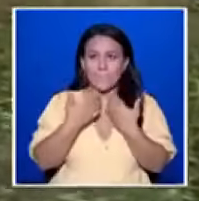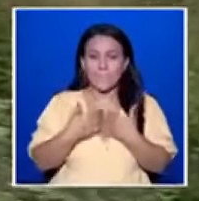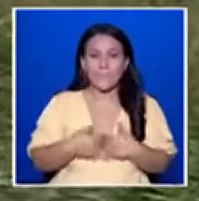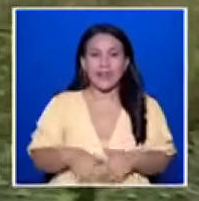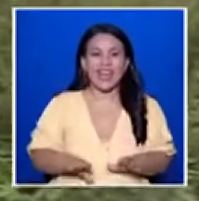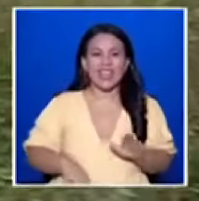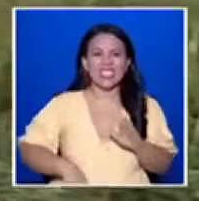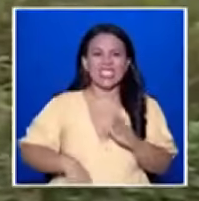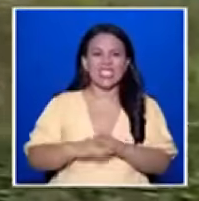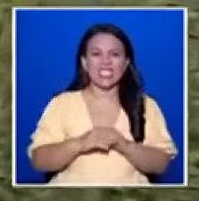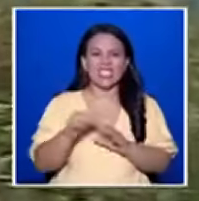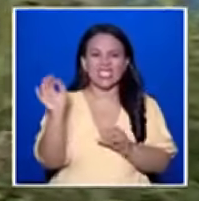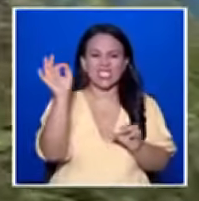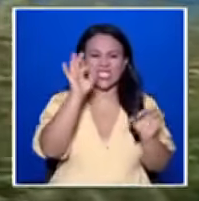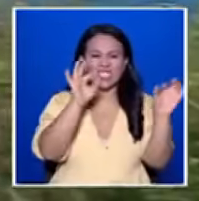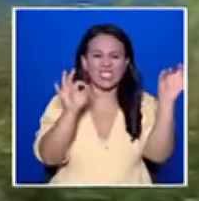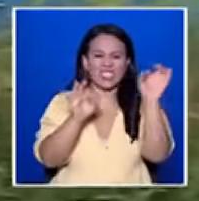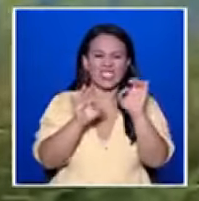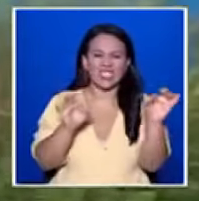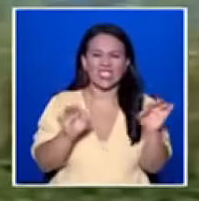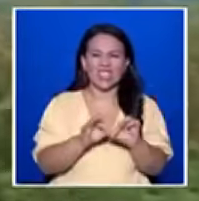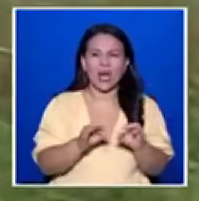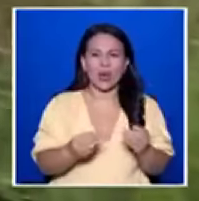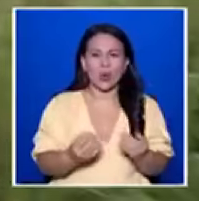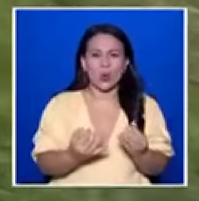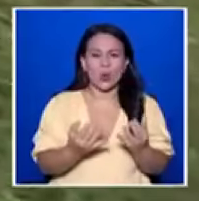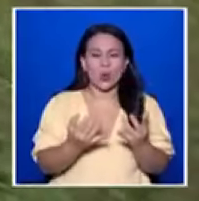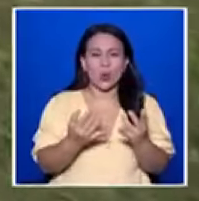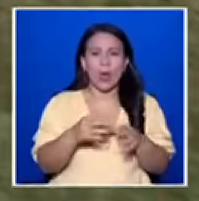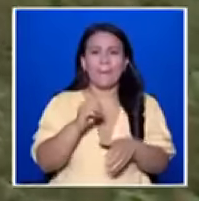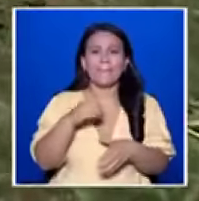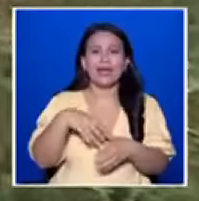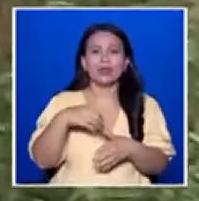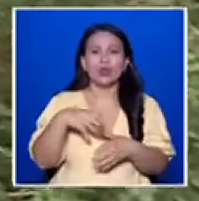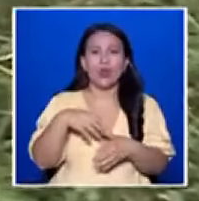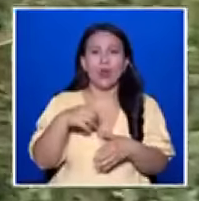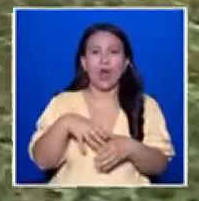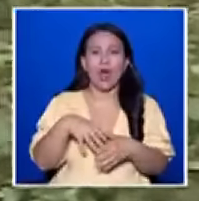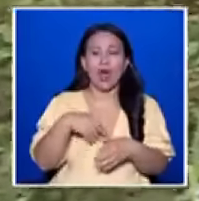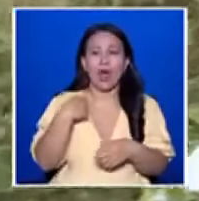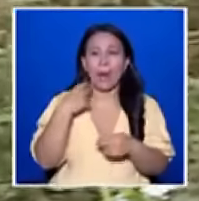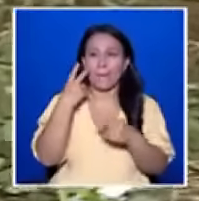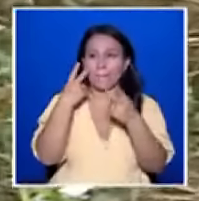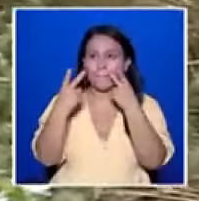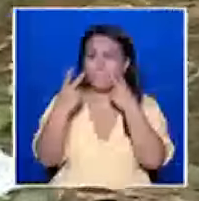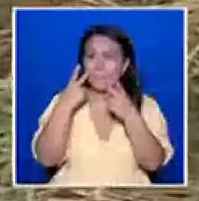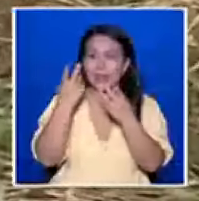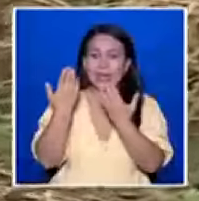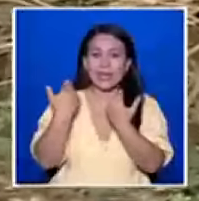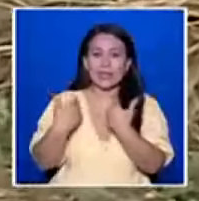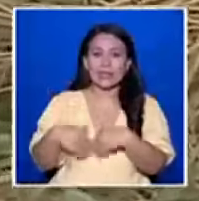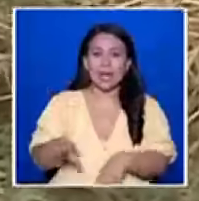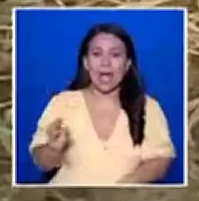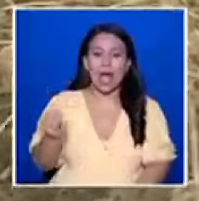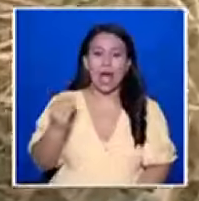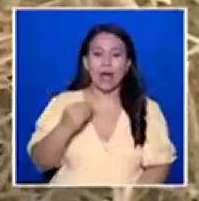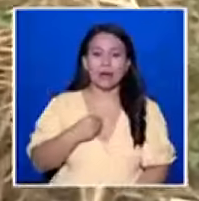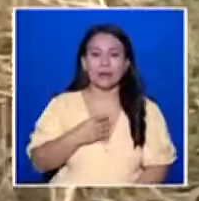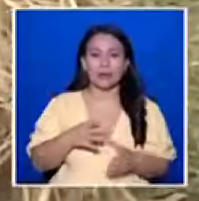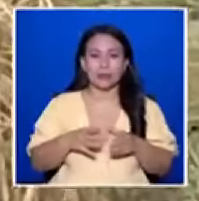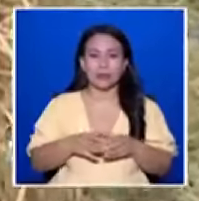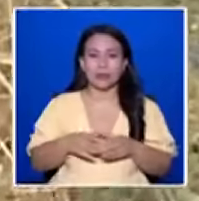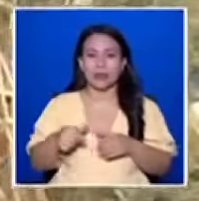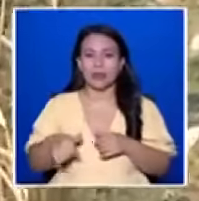totalmente llena de maleza. Y dentro de la maleza además hay basura. Esto es lo que está ocurriendo prácticamente. Esta parte de